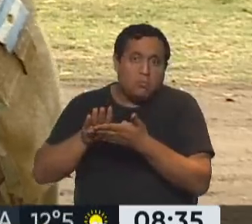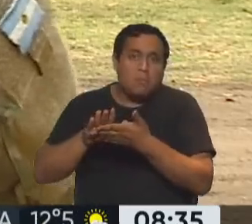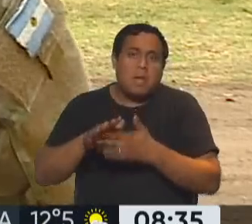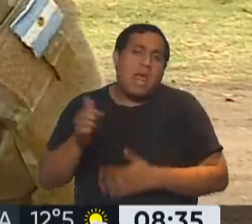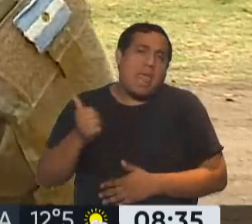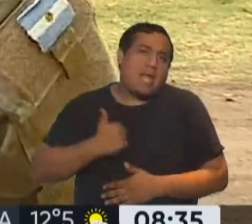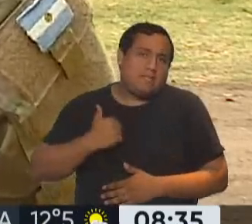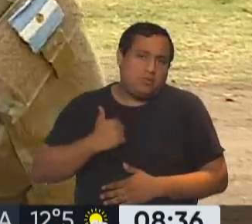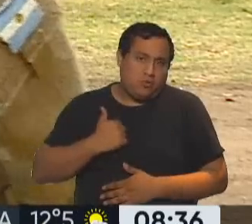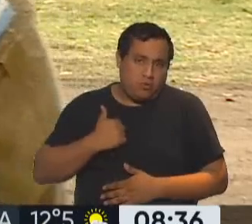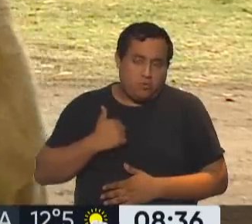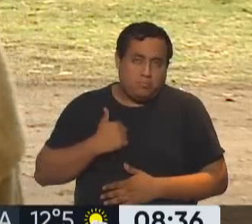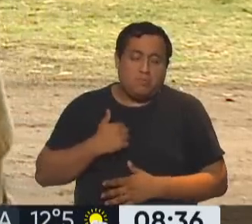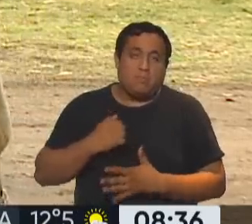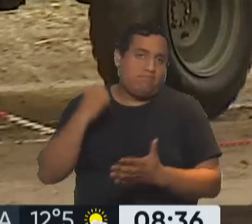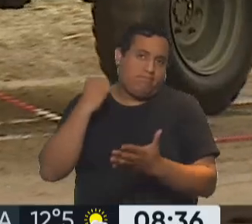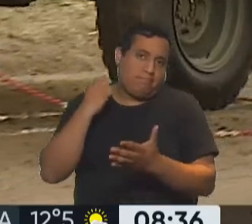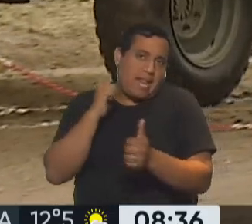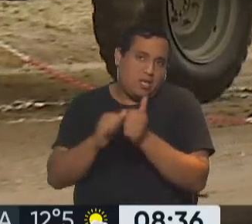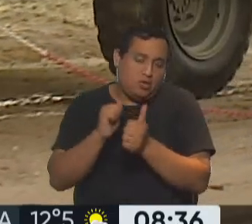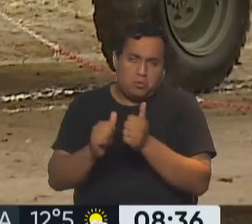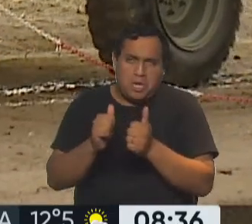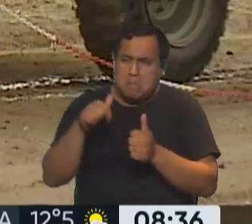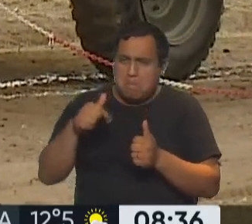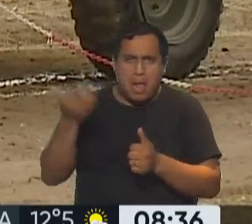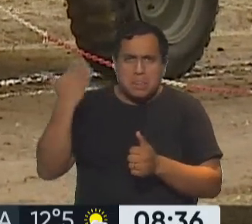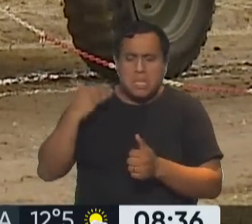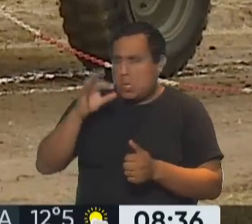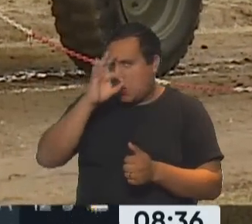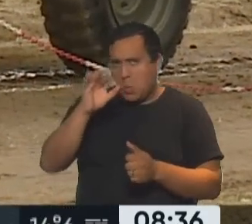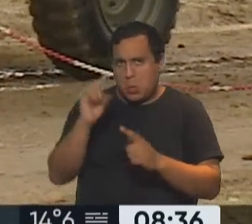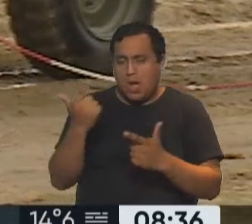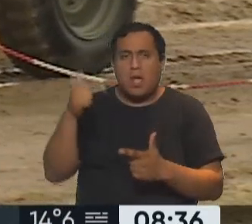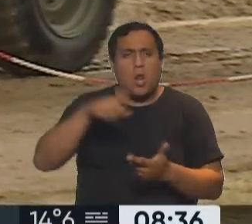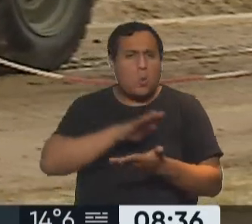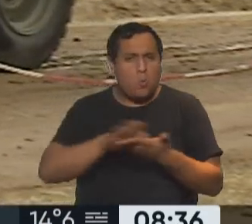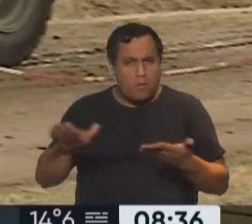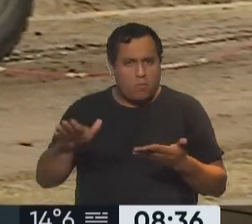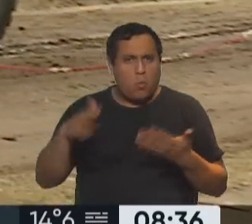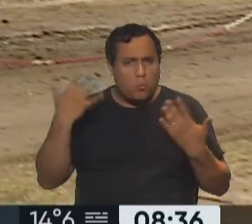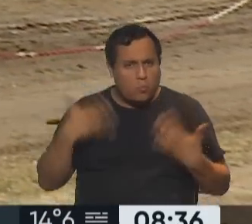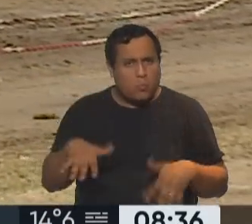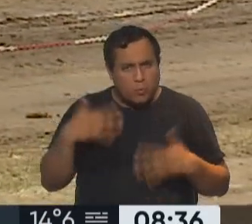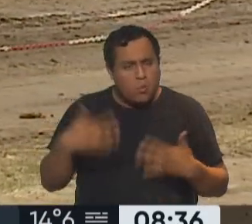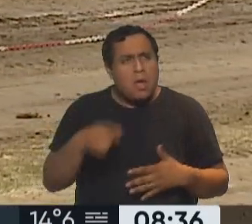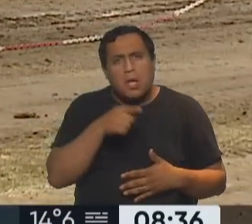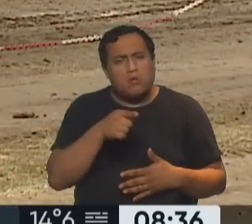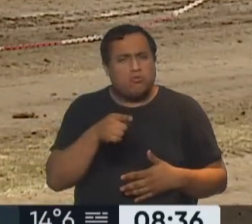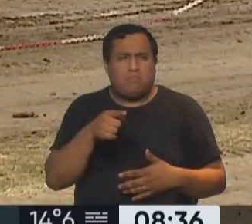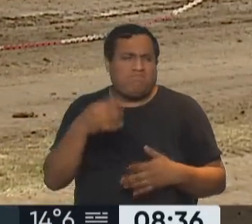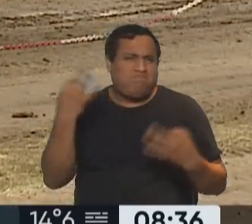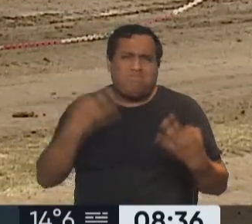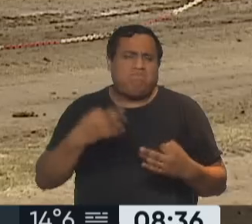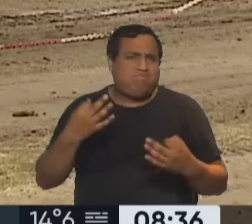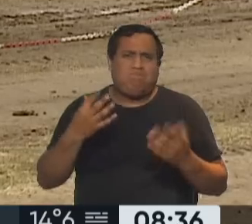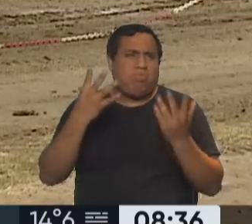ejército, para la historia tiene el ejército, que tiene tecnología de la mejor en realidad,